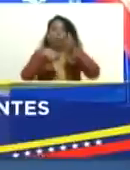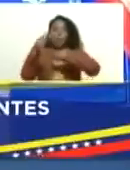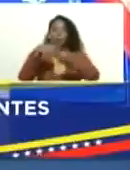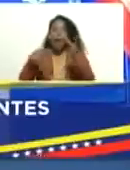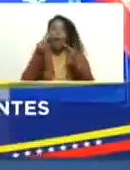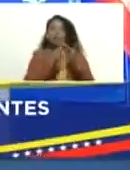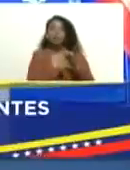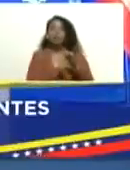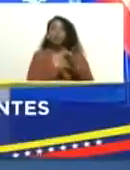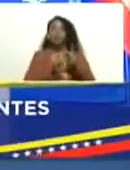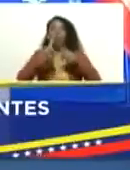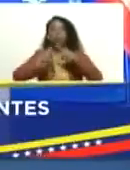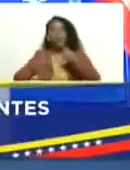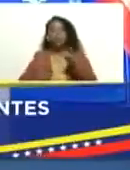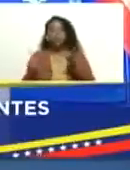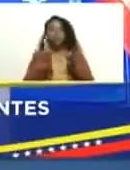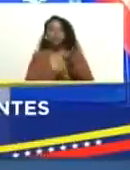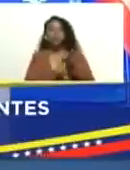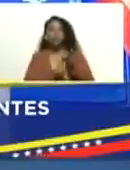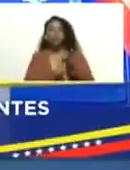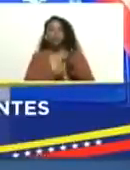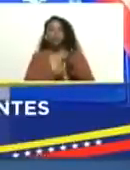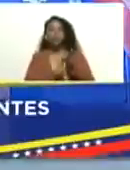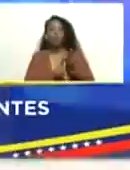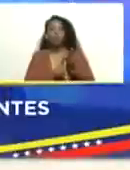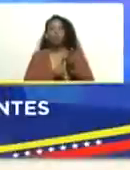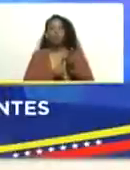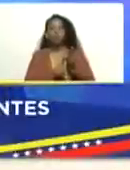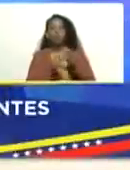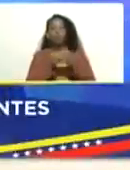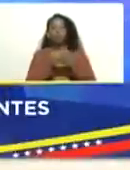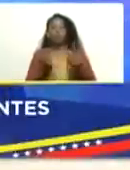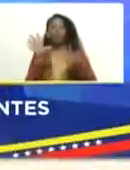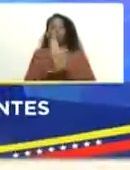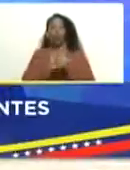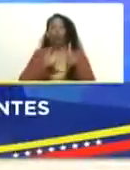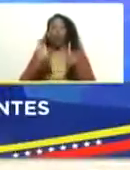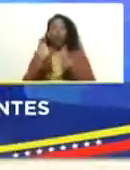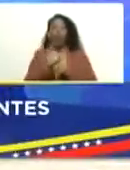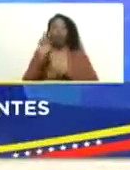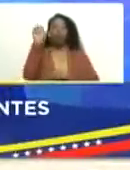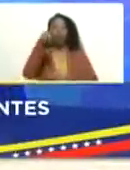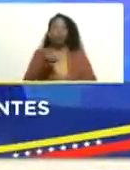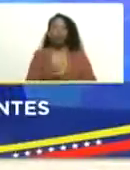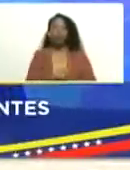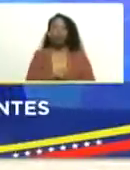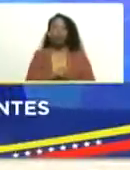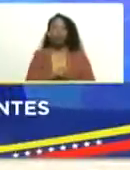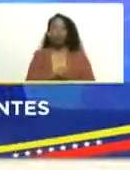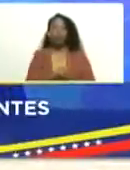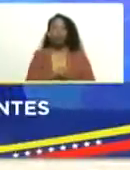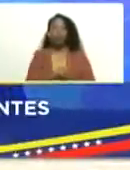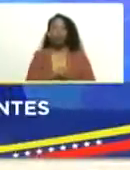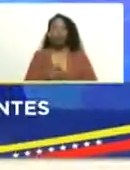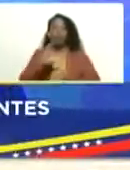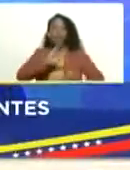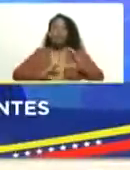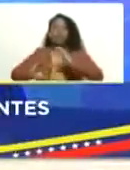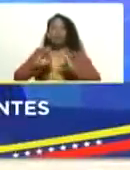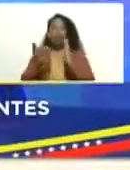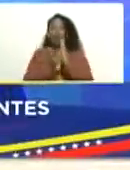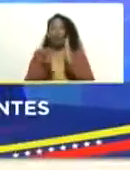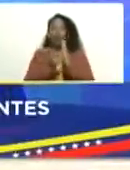también energética, en el campo cultural y también en el campo de ciencia y tecnología.